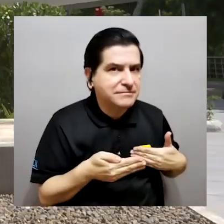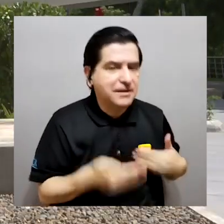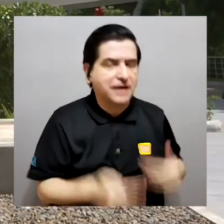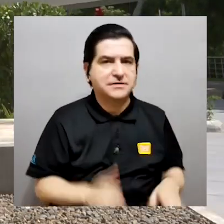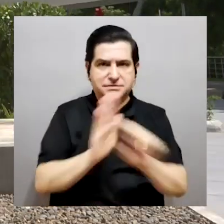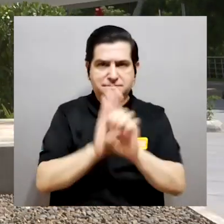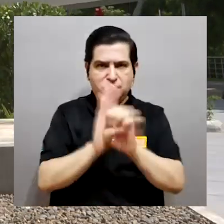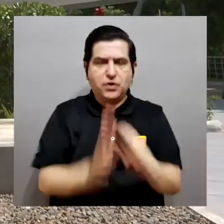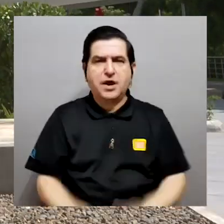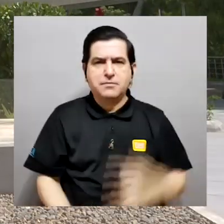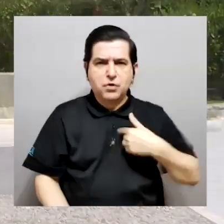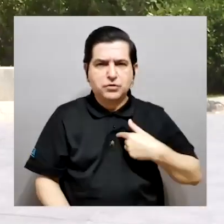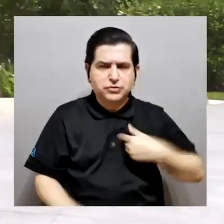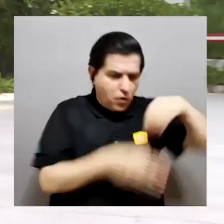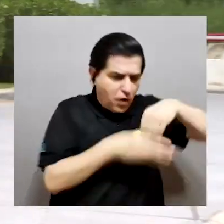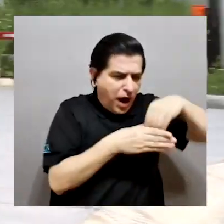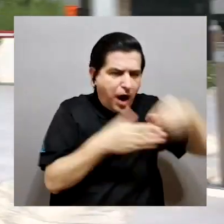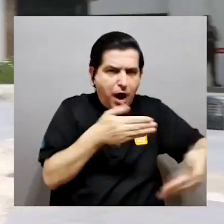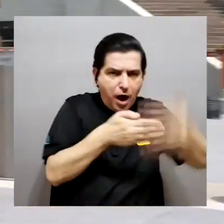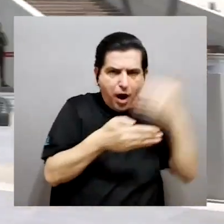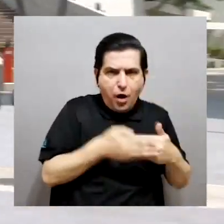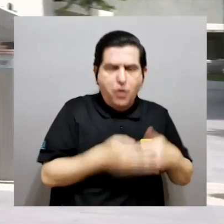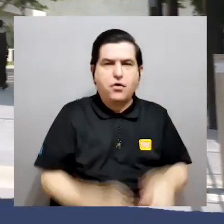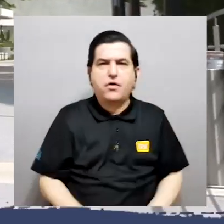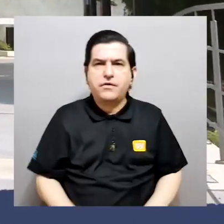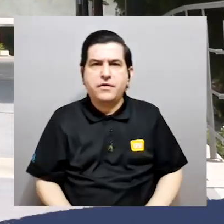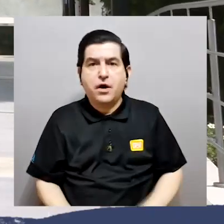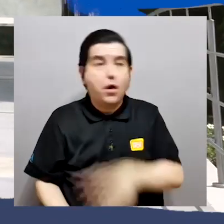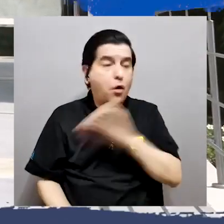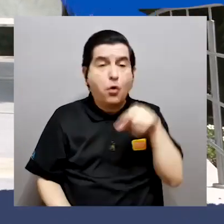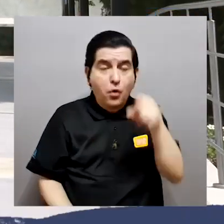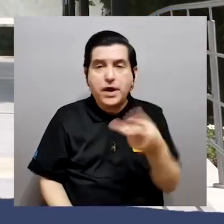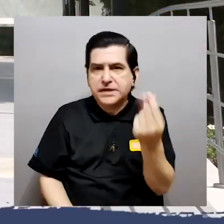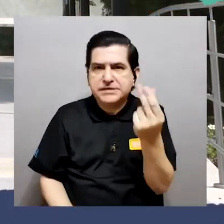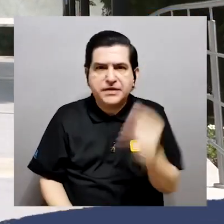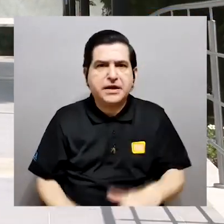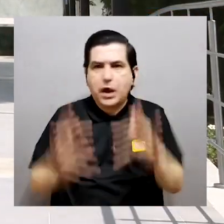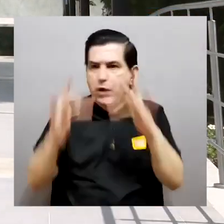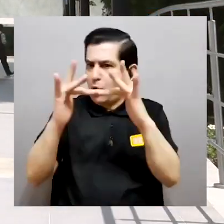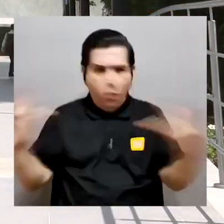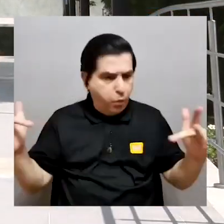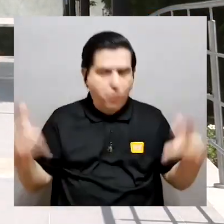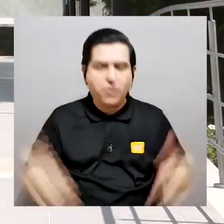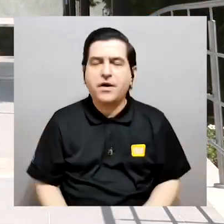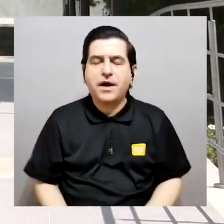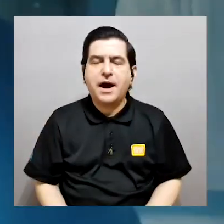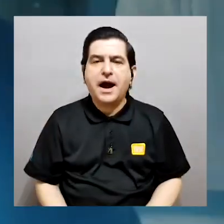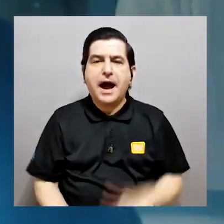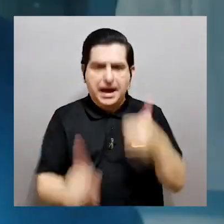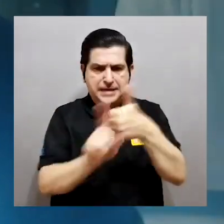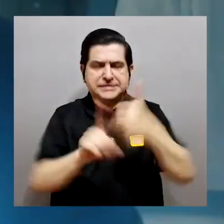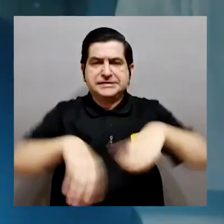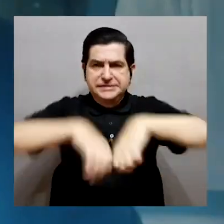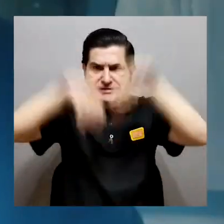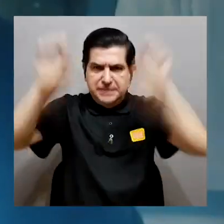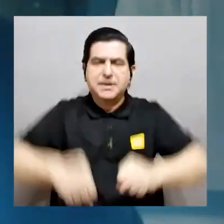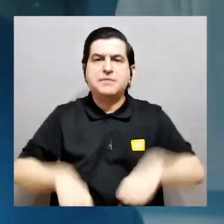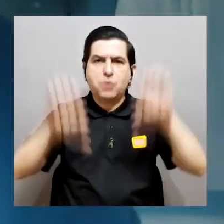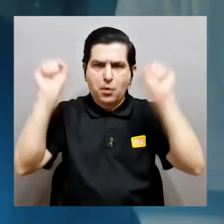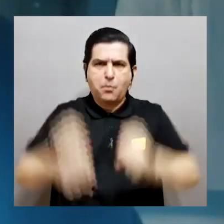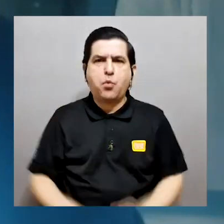¿verdad?, por ejemplo, en que empiece a ahorrar antes de que el fondo no se vacíe, el fondo por sí mismo